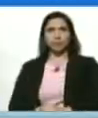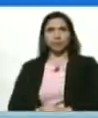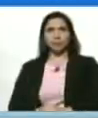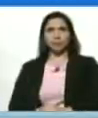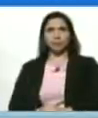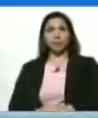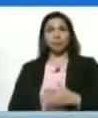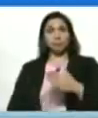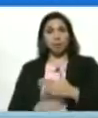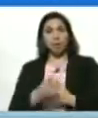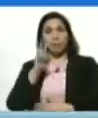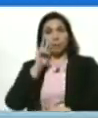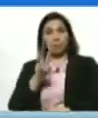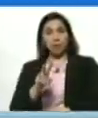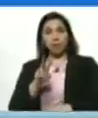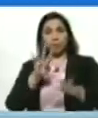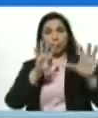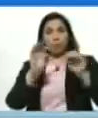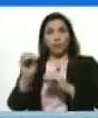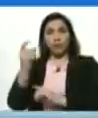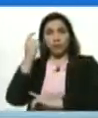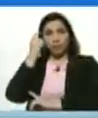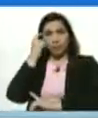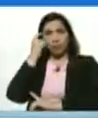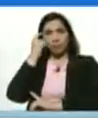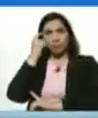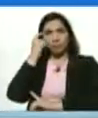vamos a ir a 90 días